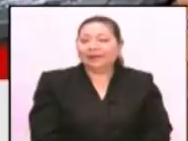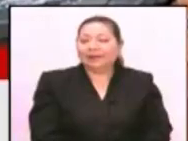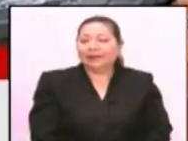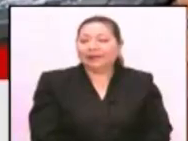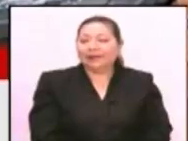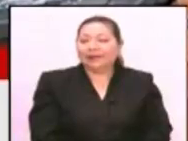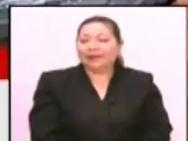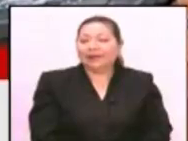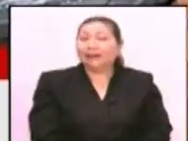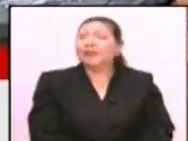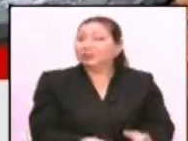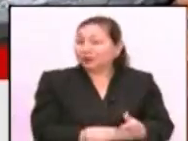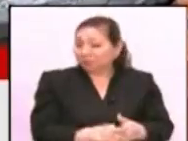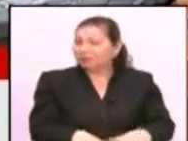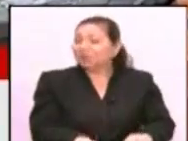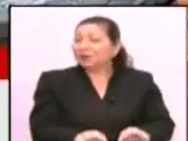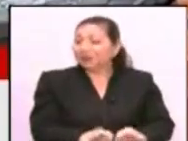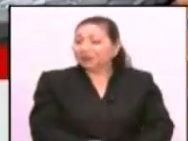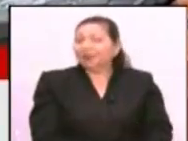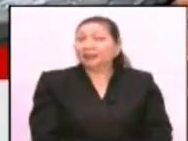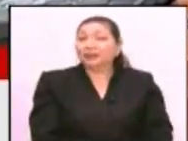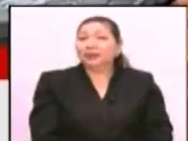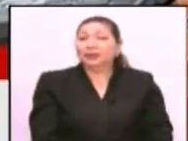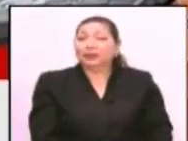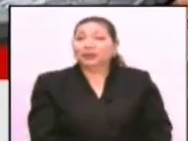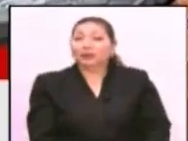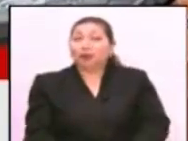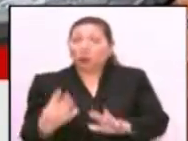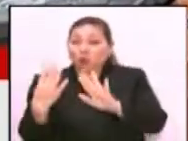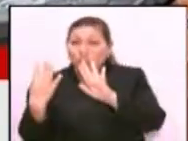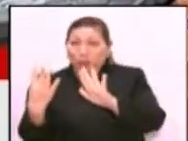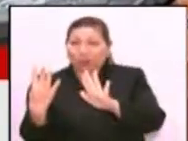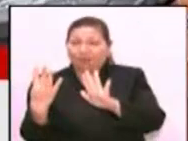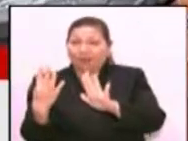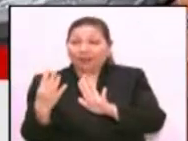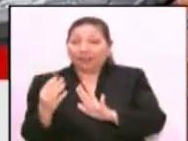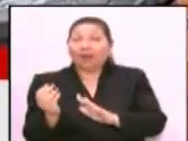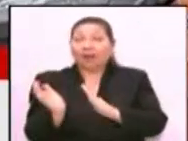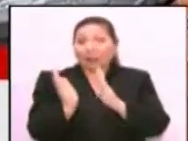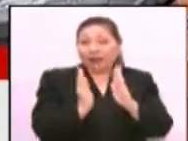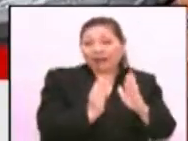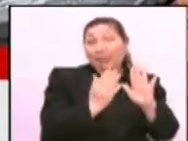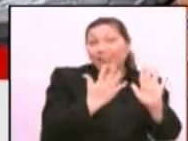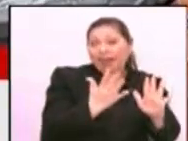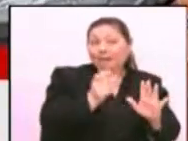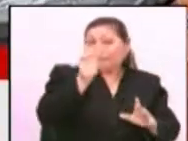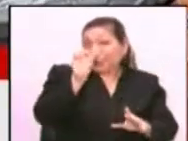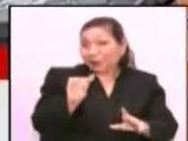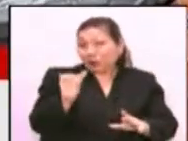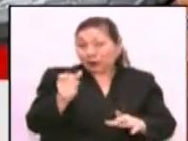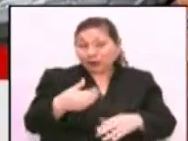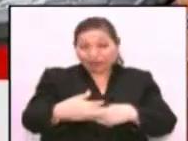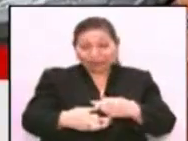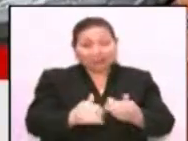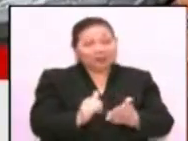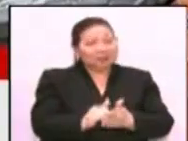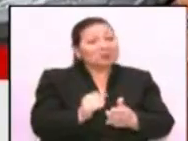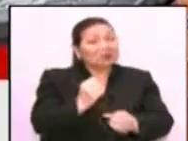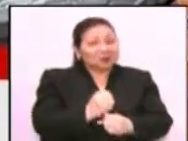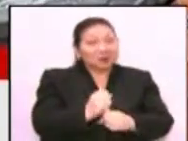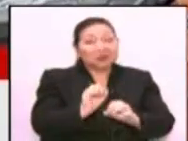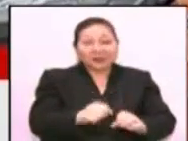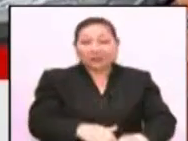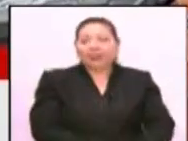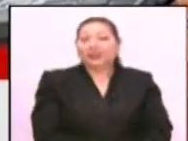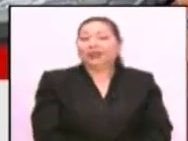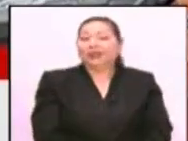Entonces, eso es importante, reitero, 9 de cada 10 internos tienen un oficio, puede ser poco técnico y mal productivo, pero es un oficio al fin y al